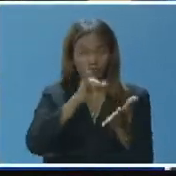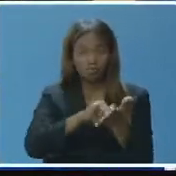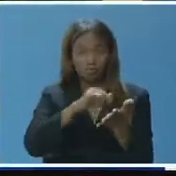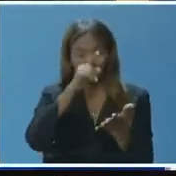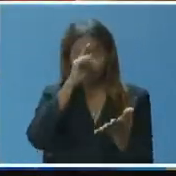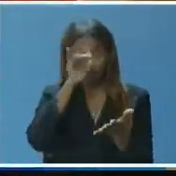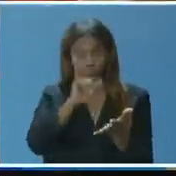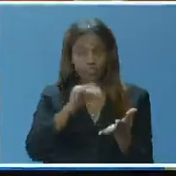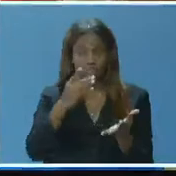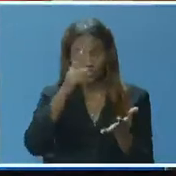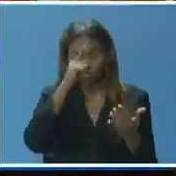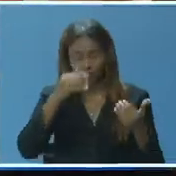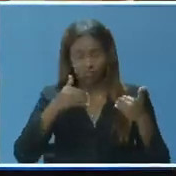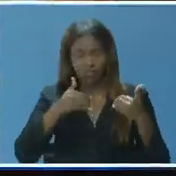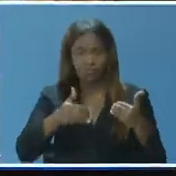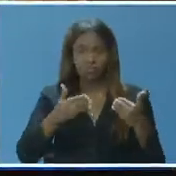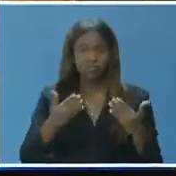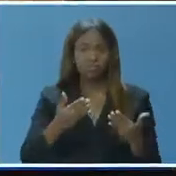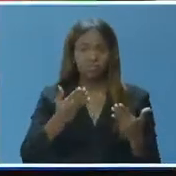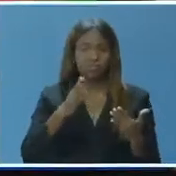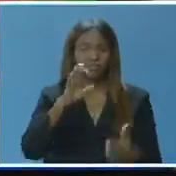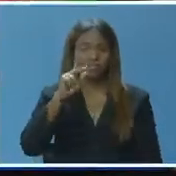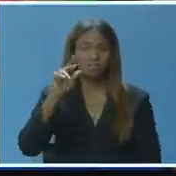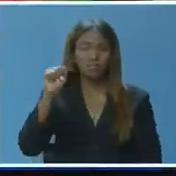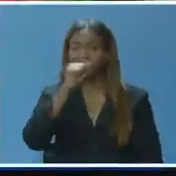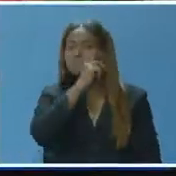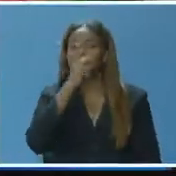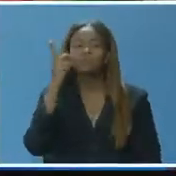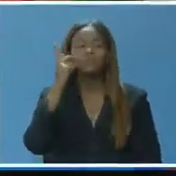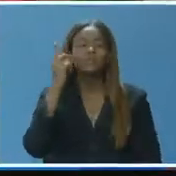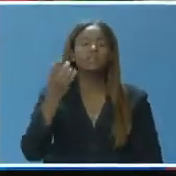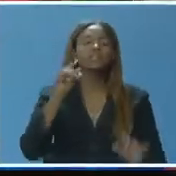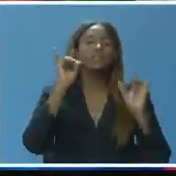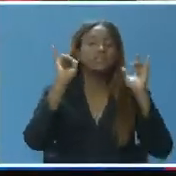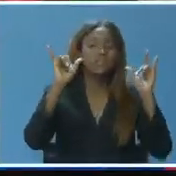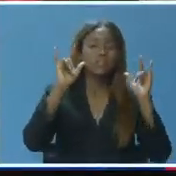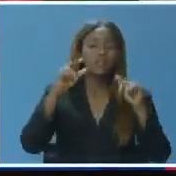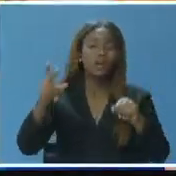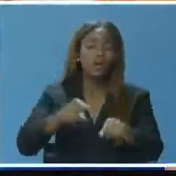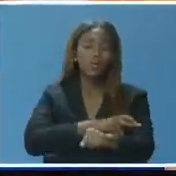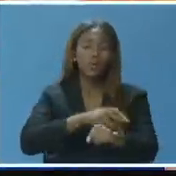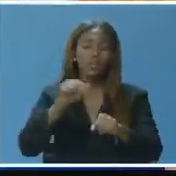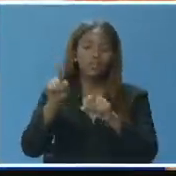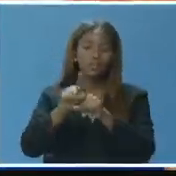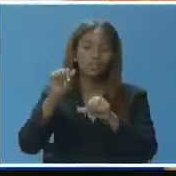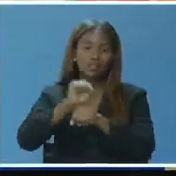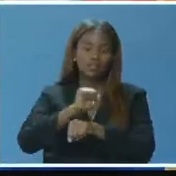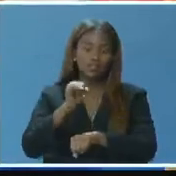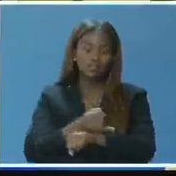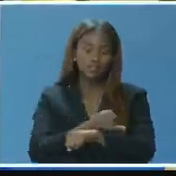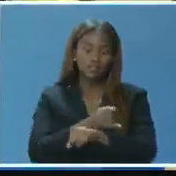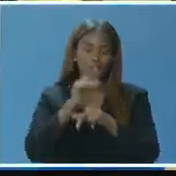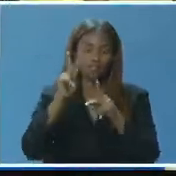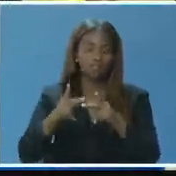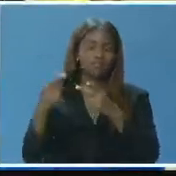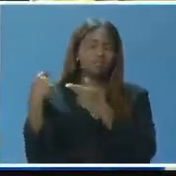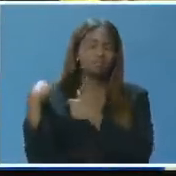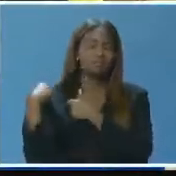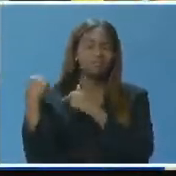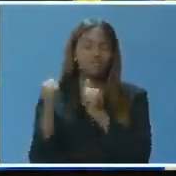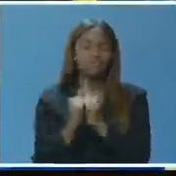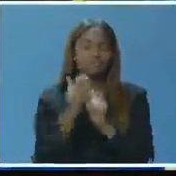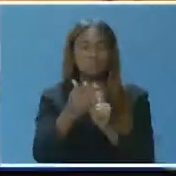principal del CDP en Santo Domingo, en las provincias Santiago, La Romana y San Juan. Los representantes de los